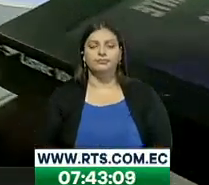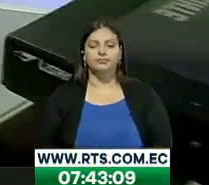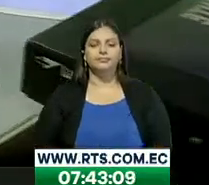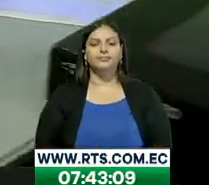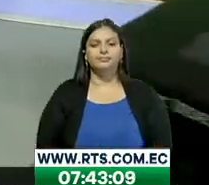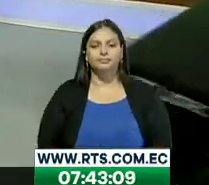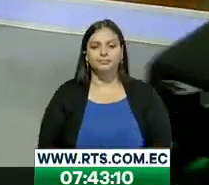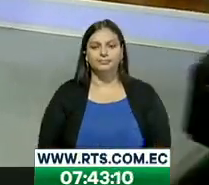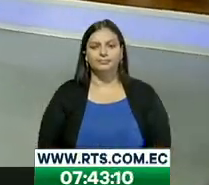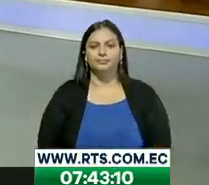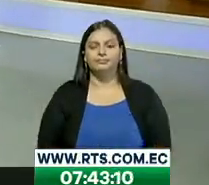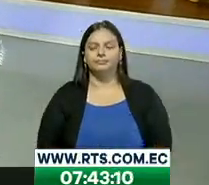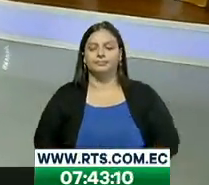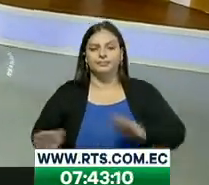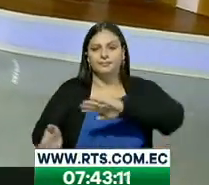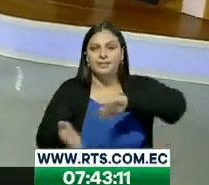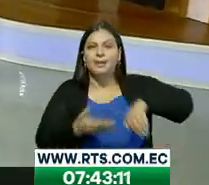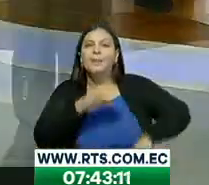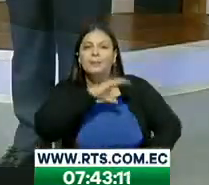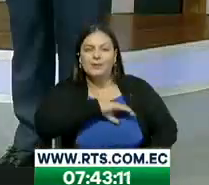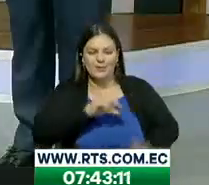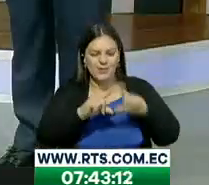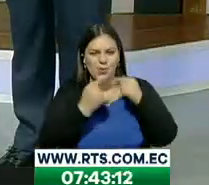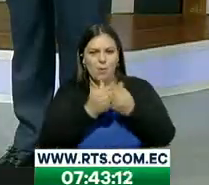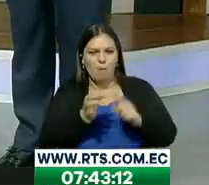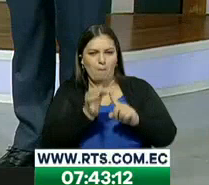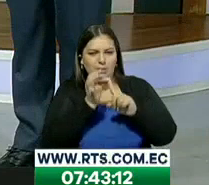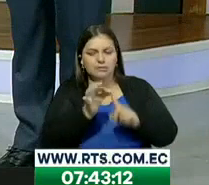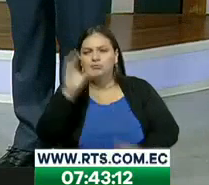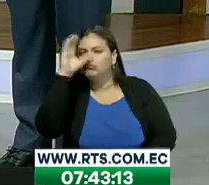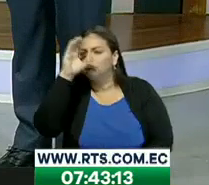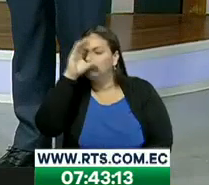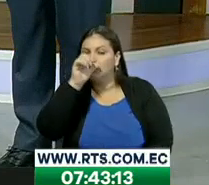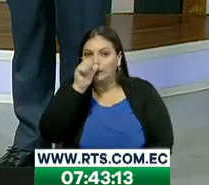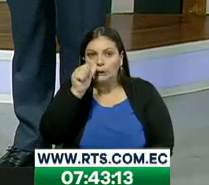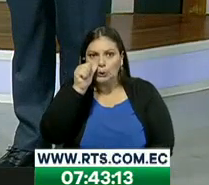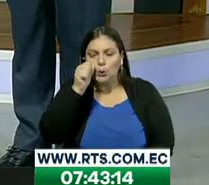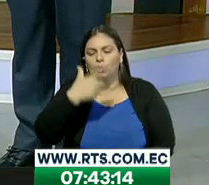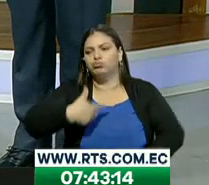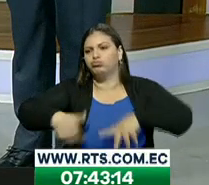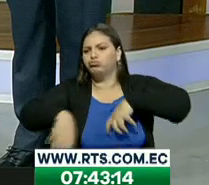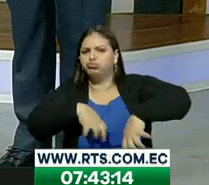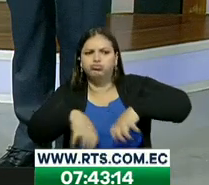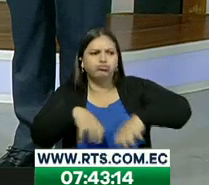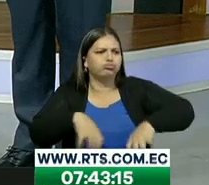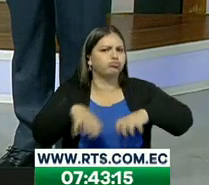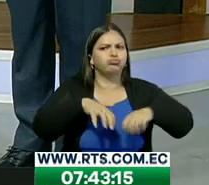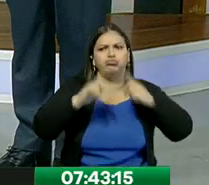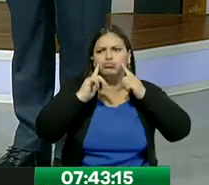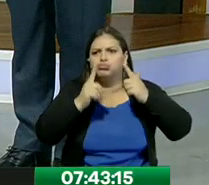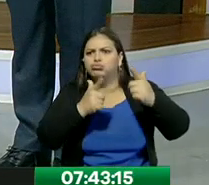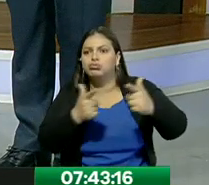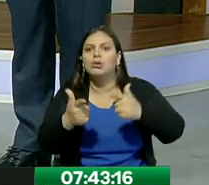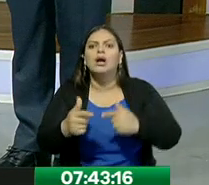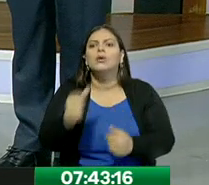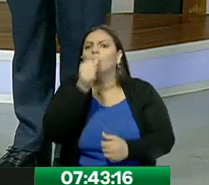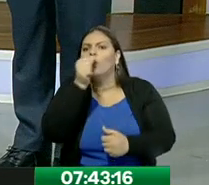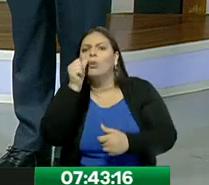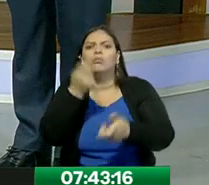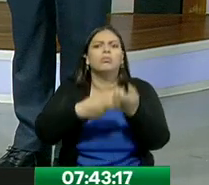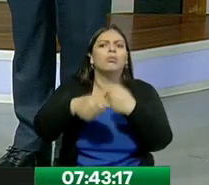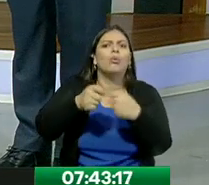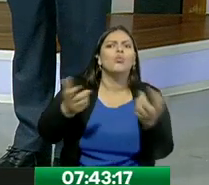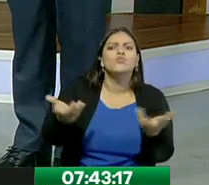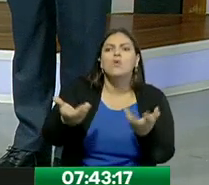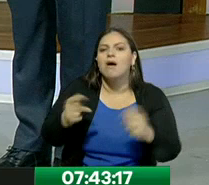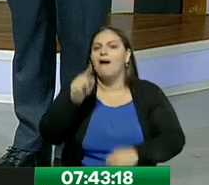unidad antinarcóticos de la policía tampoco descansa. A casi 20 personas detenidas dejaron los operativos contra el microtráfico de drogas en